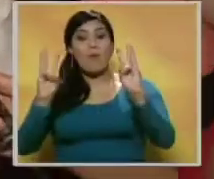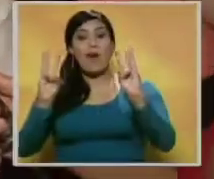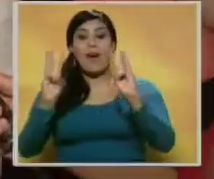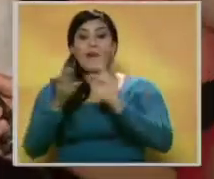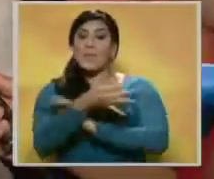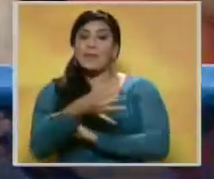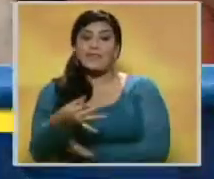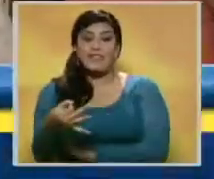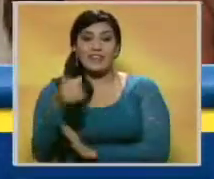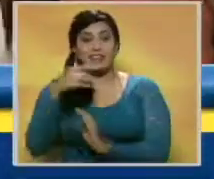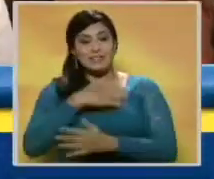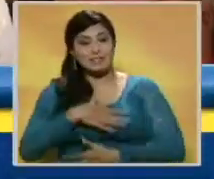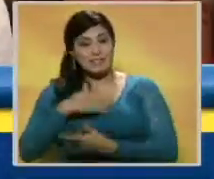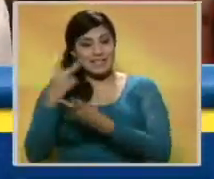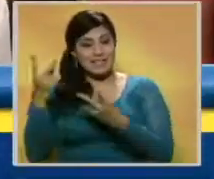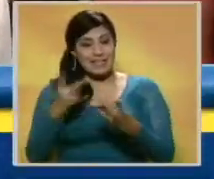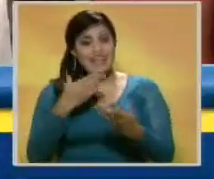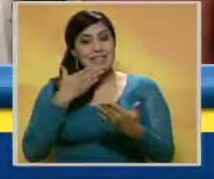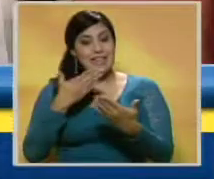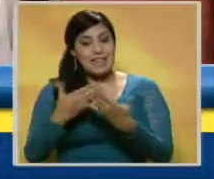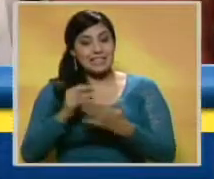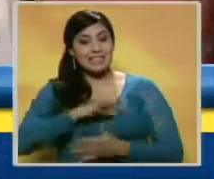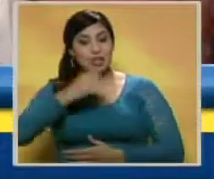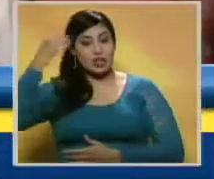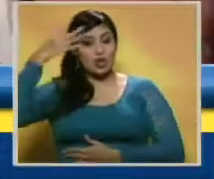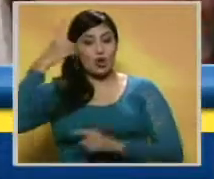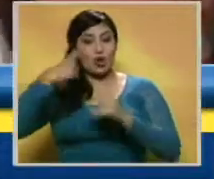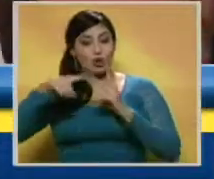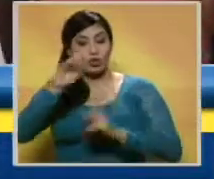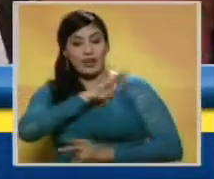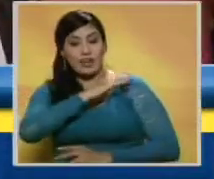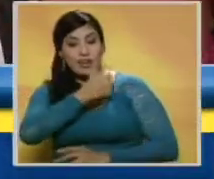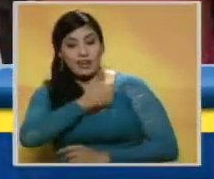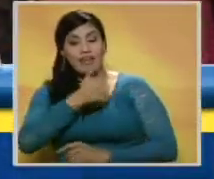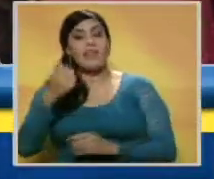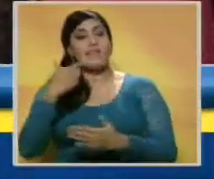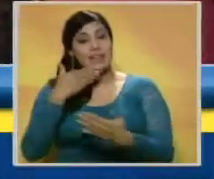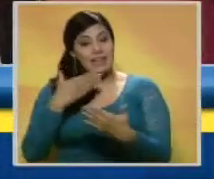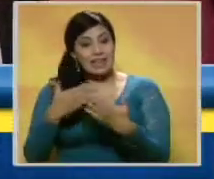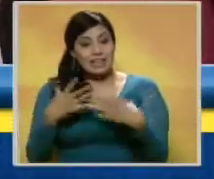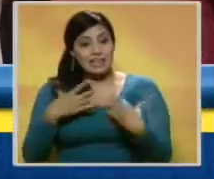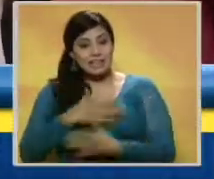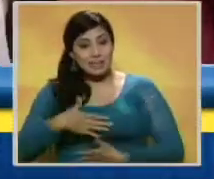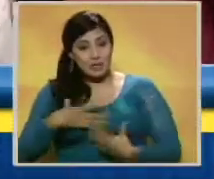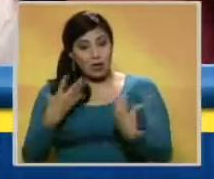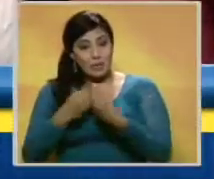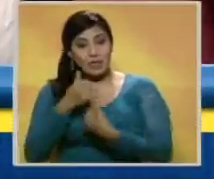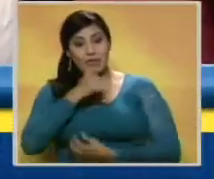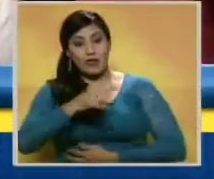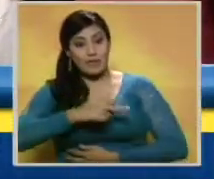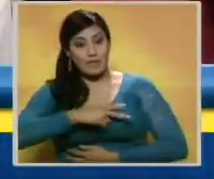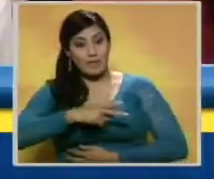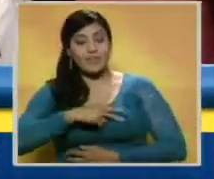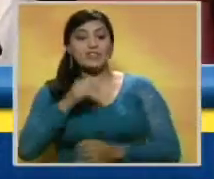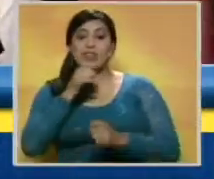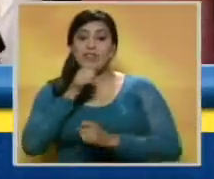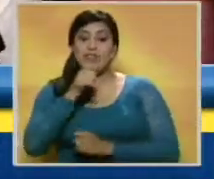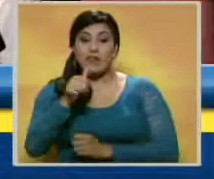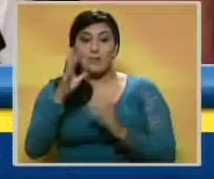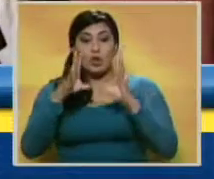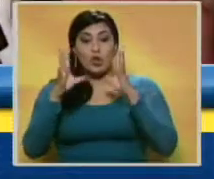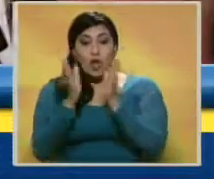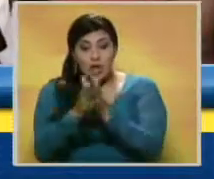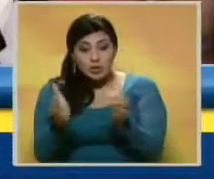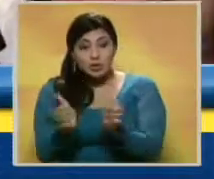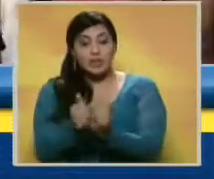increíblemente. Muchísimas gracias por la invitación, la señora Sol, el señor Bardazano. Feliz de pertenecer al equipo del Noticiero Venevisión e informar a todo el estado de